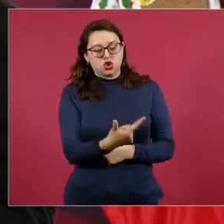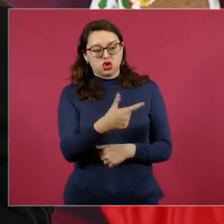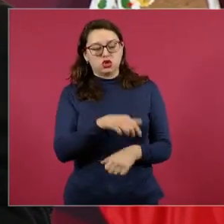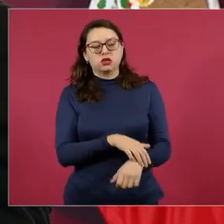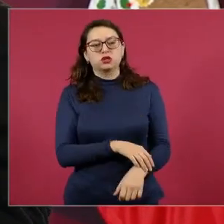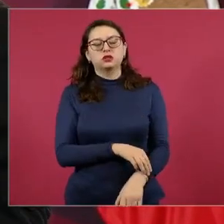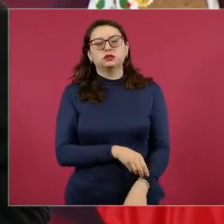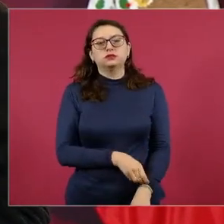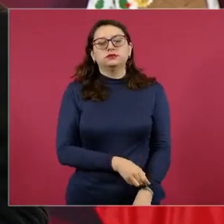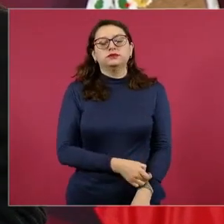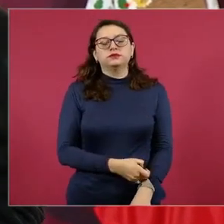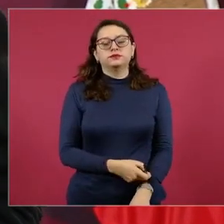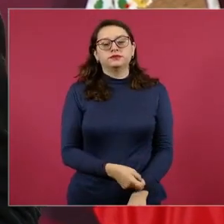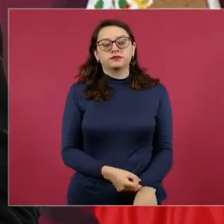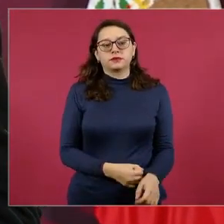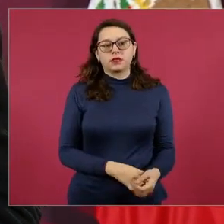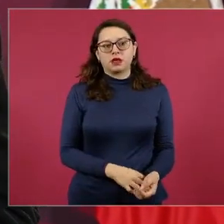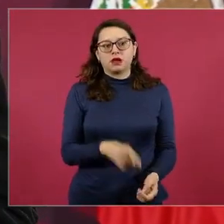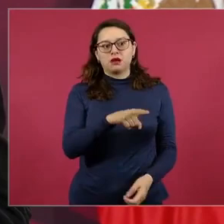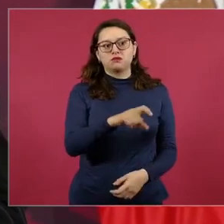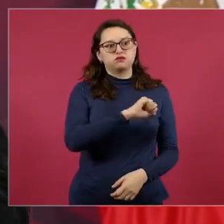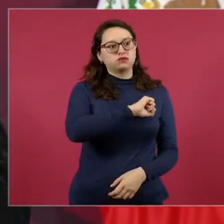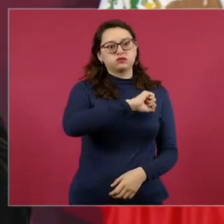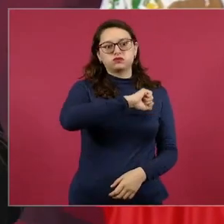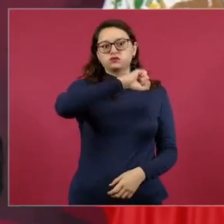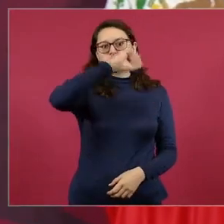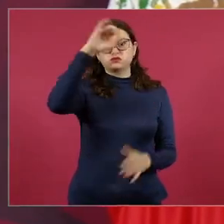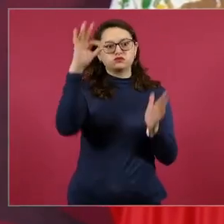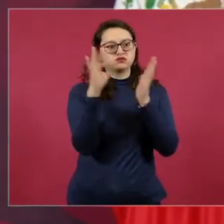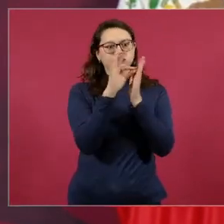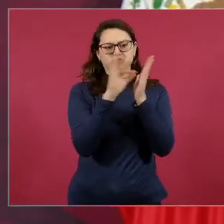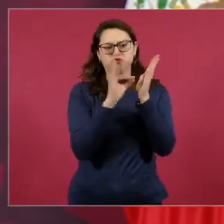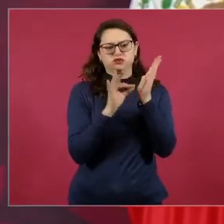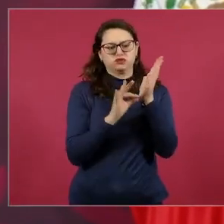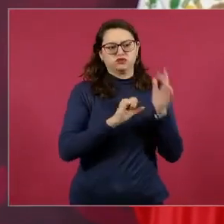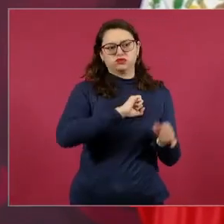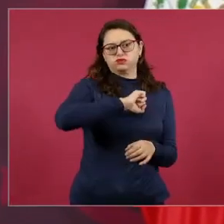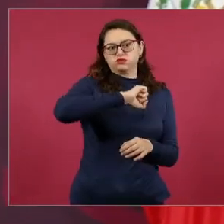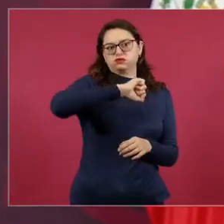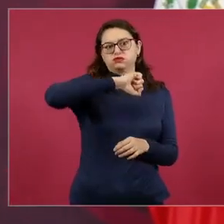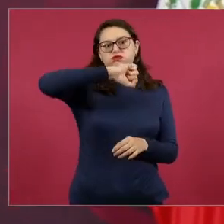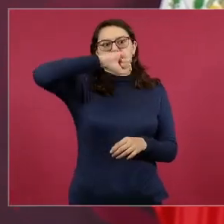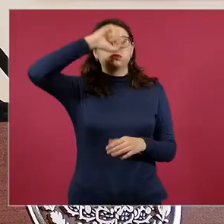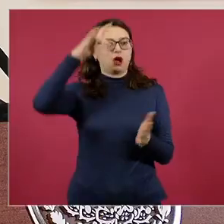Ciro cuando sacaba las encuestas a favor de Peña Nieto.